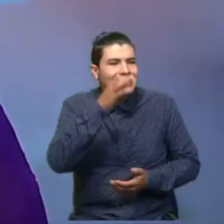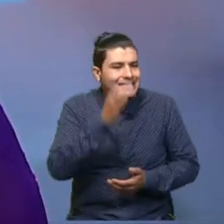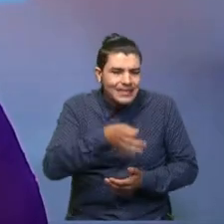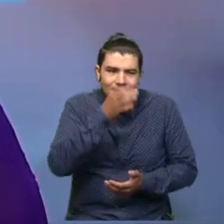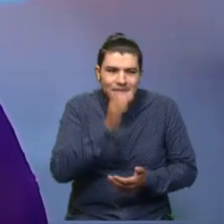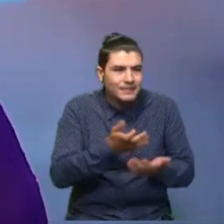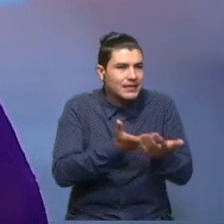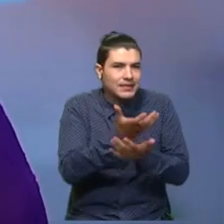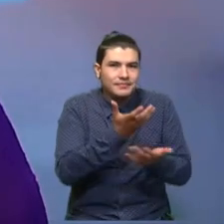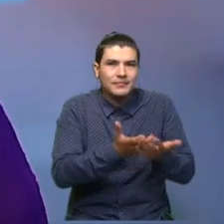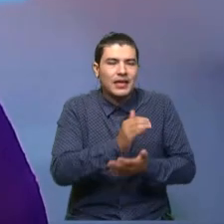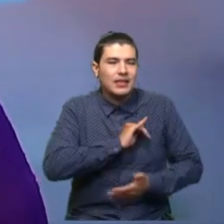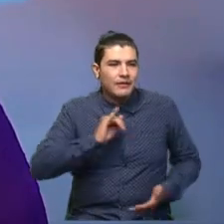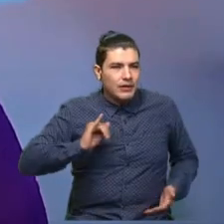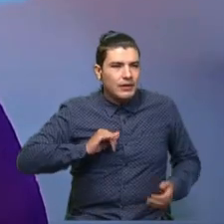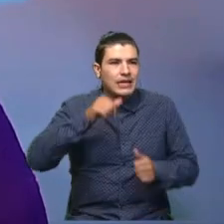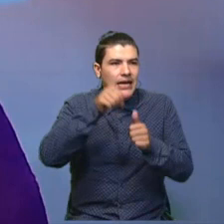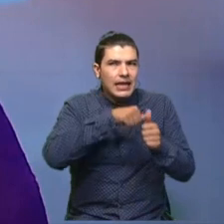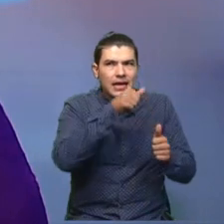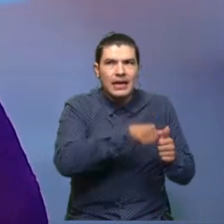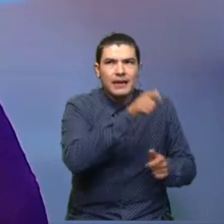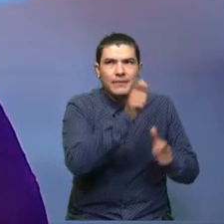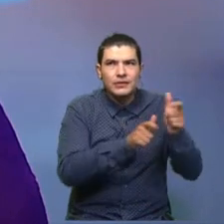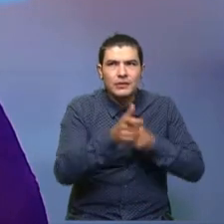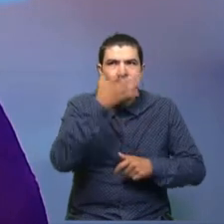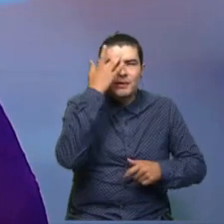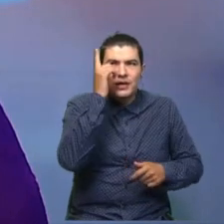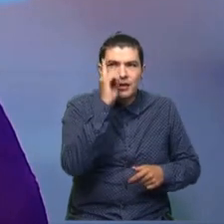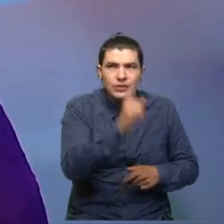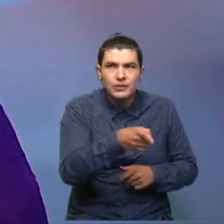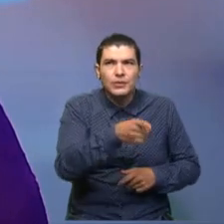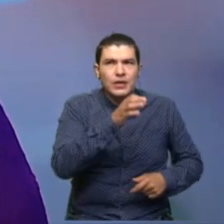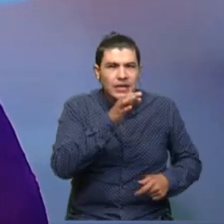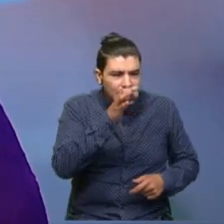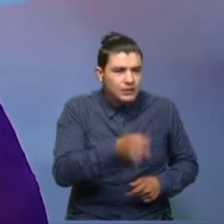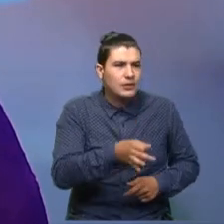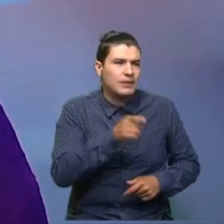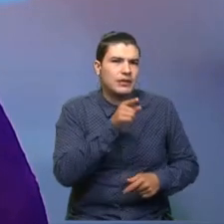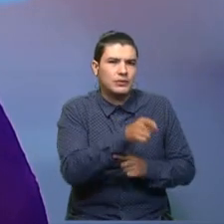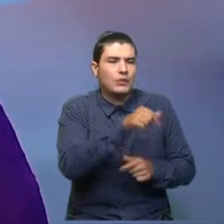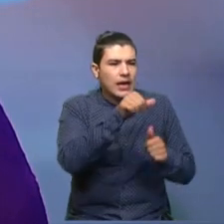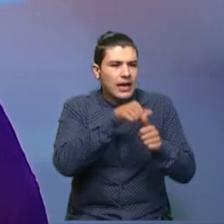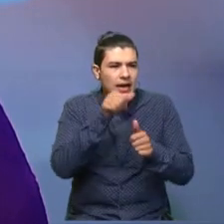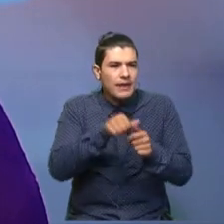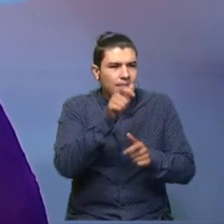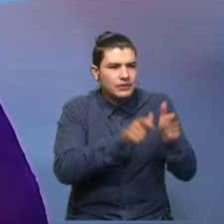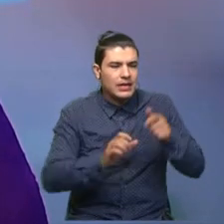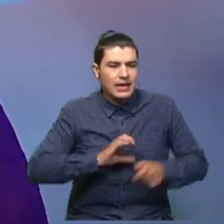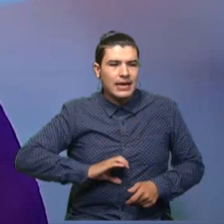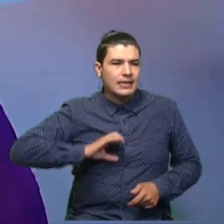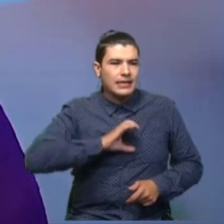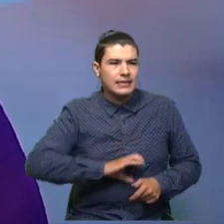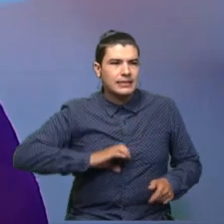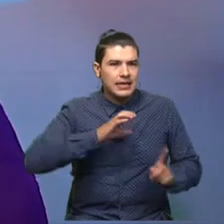ser individualizar cada paciente, porque cada paciente tiene una característica especial. Muchas